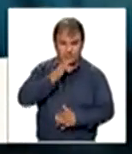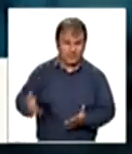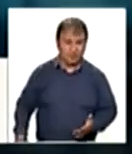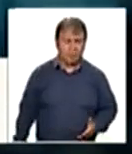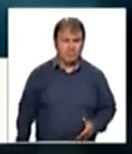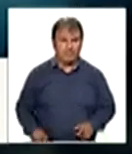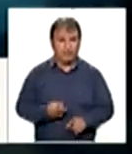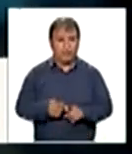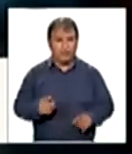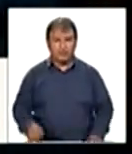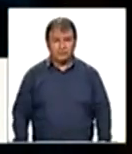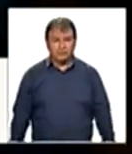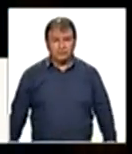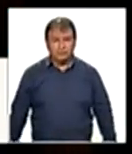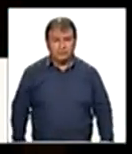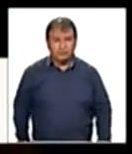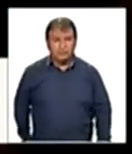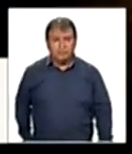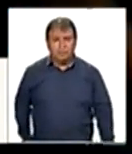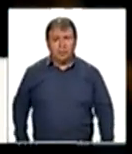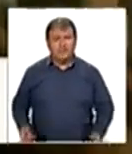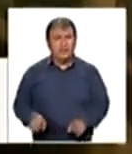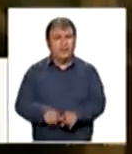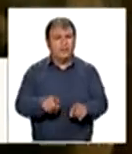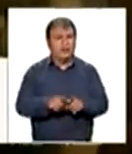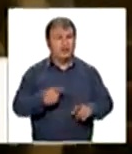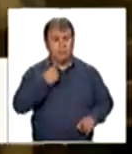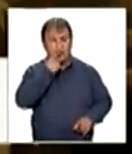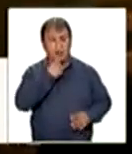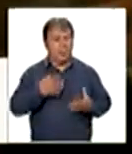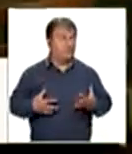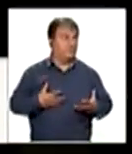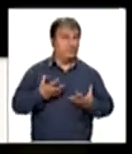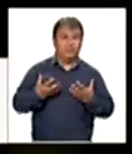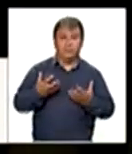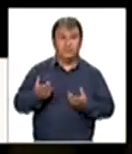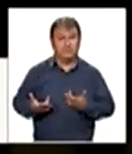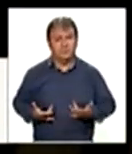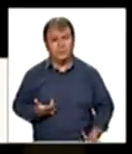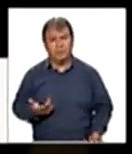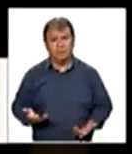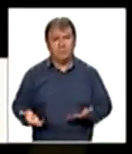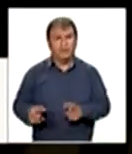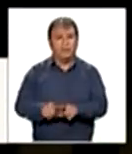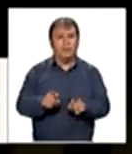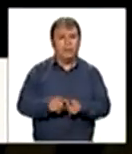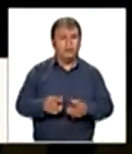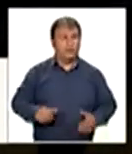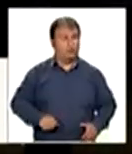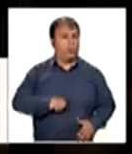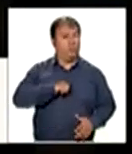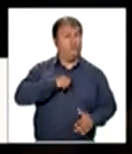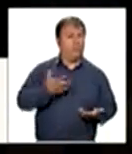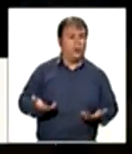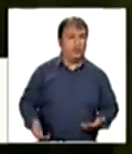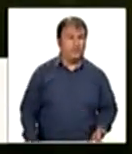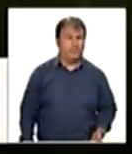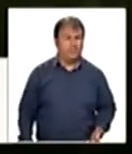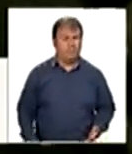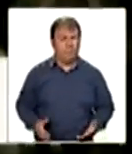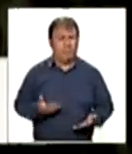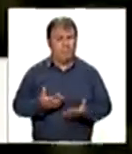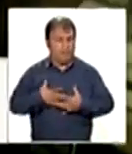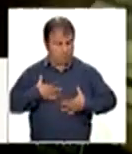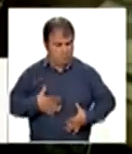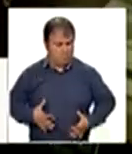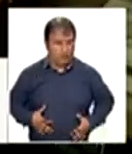Eso tuyo es como mis labios enloquecen. Pero tu orgullo nota que mi